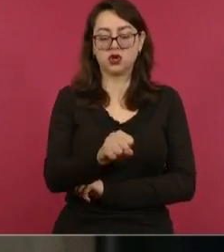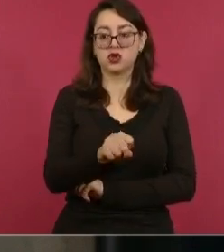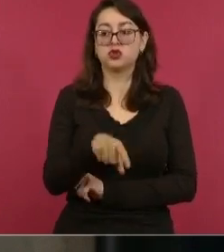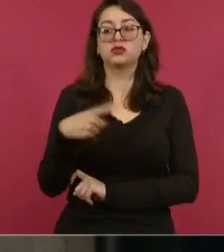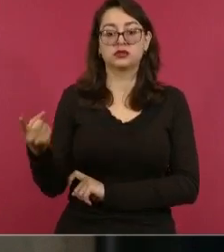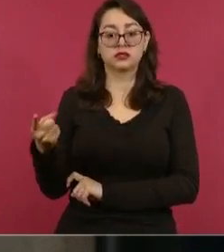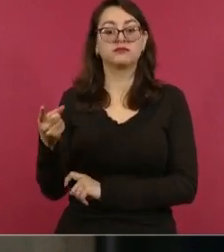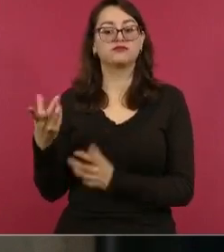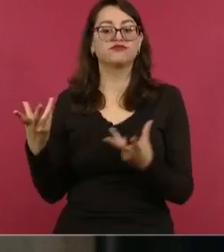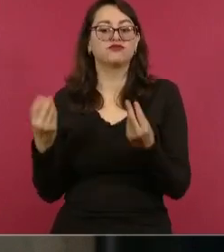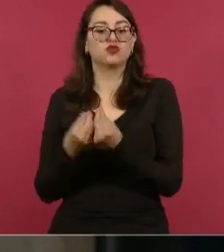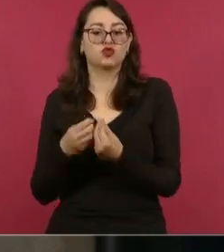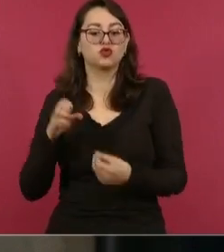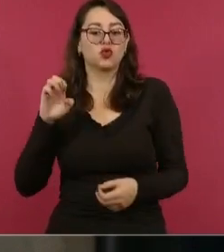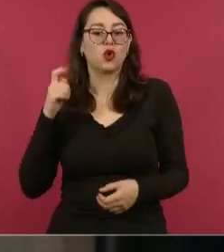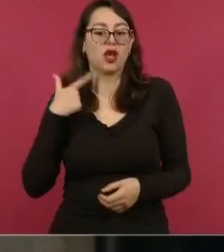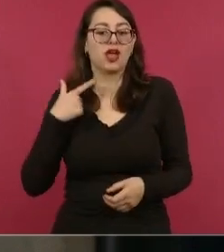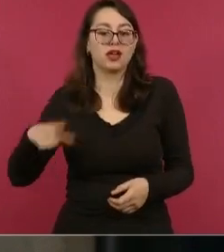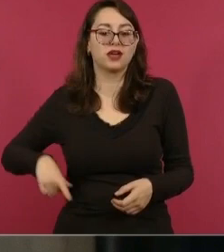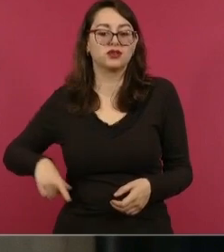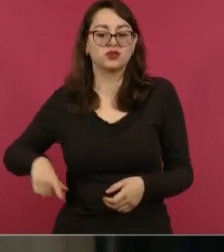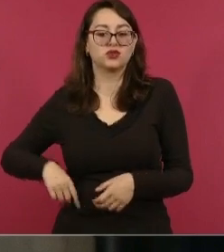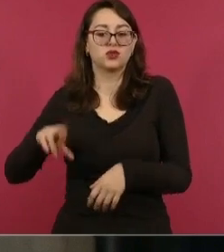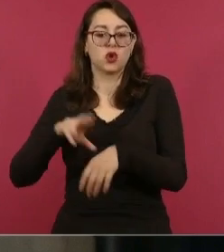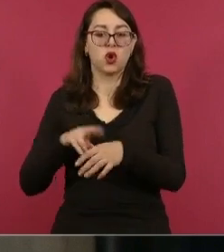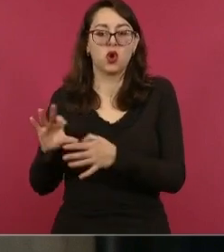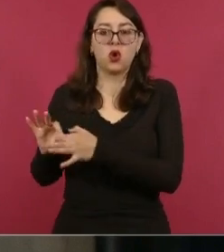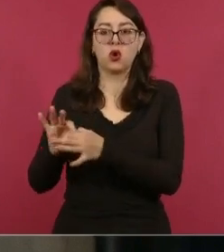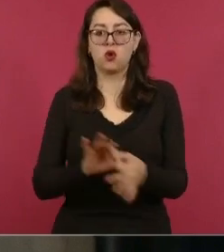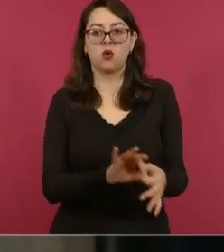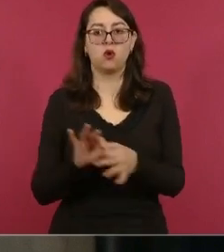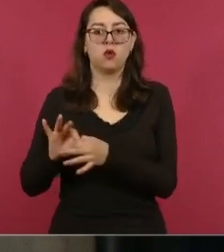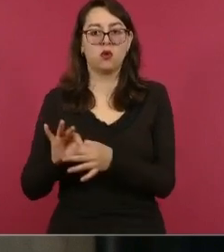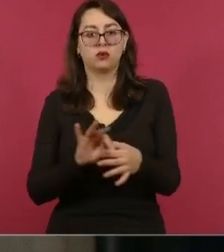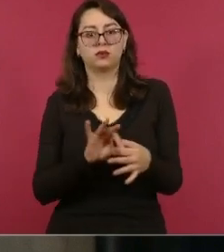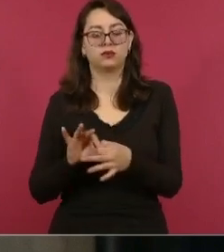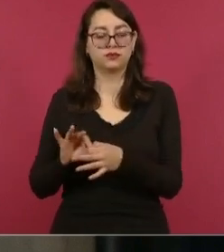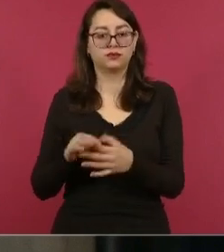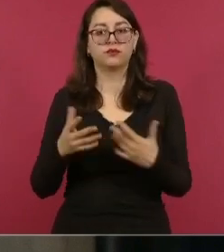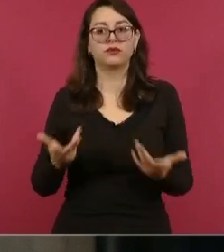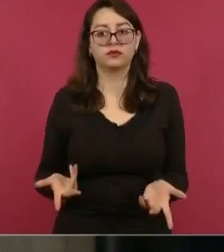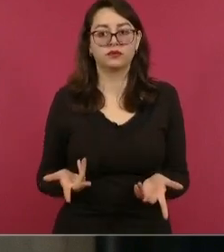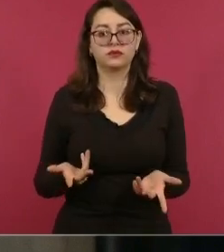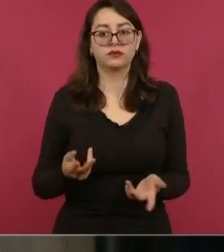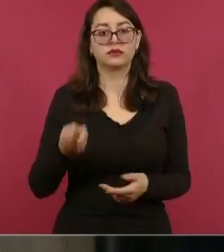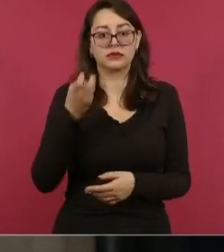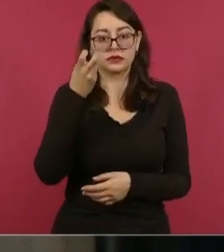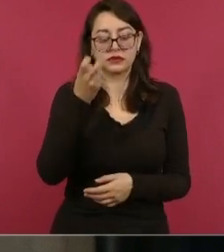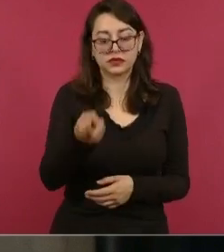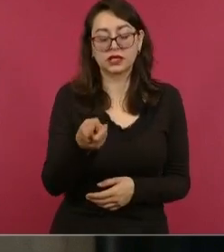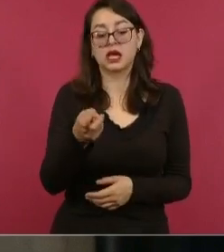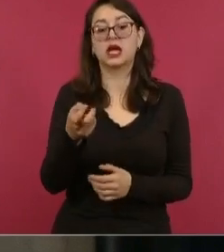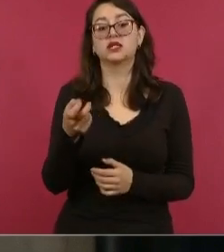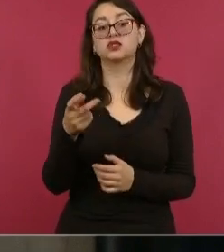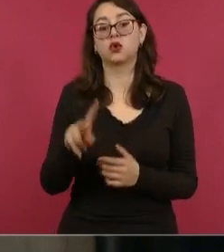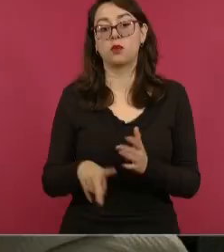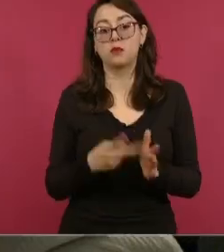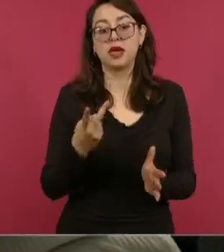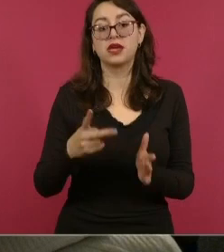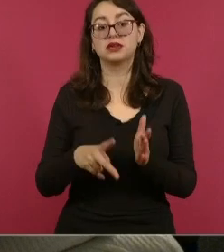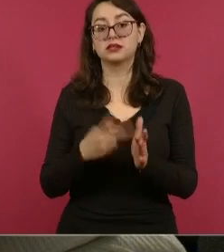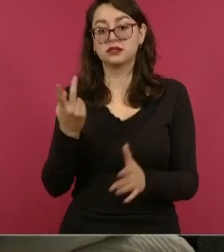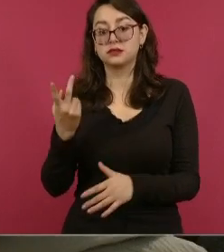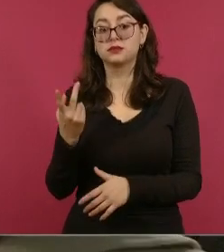personaje negro, de negro historial, recordado por el Michoacanazo y queriendo repetir lo mismo con los